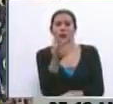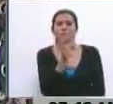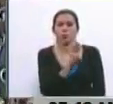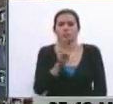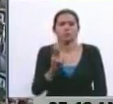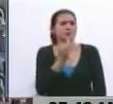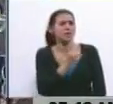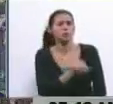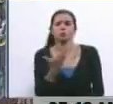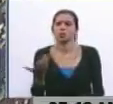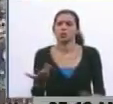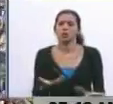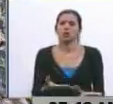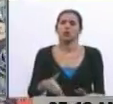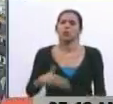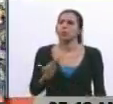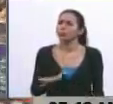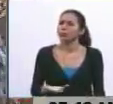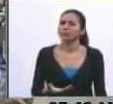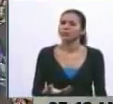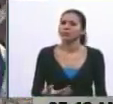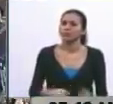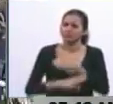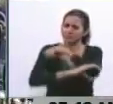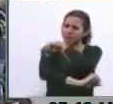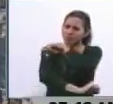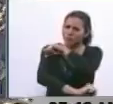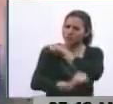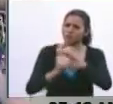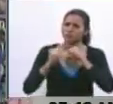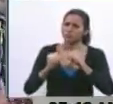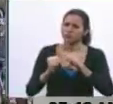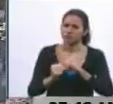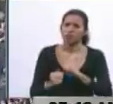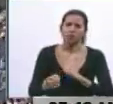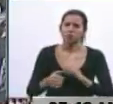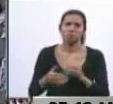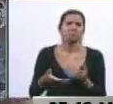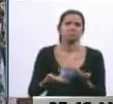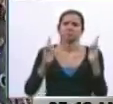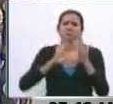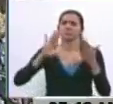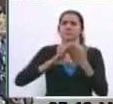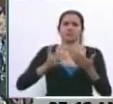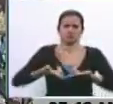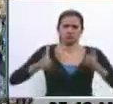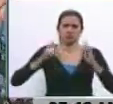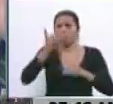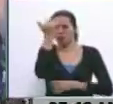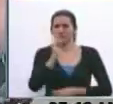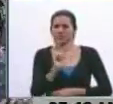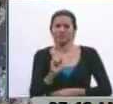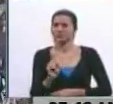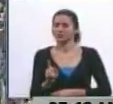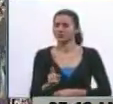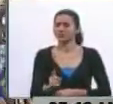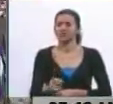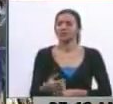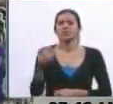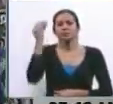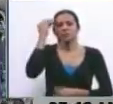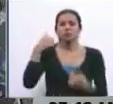puede quedar impune este fraude gigantesco, el más grande de la historia de Venezuela, puede quedar impune. O sea, yo